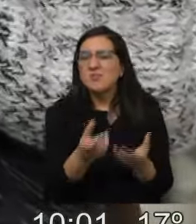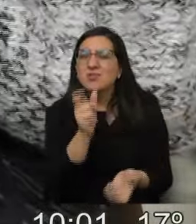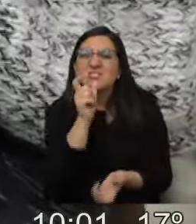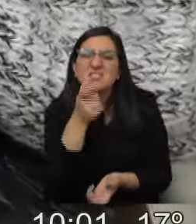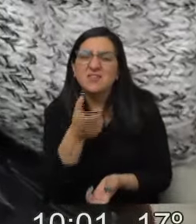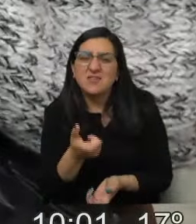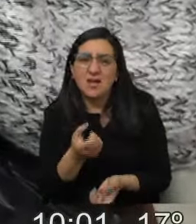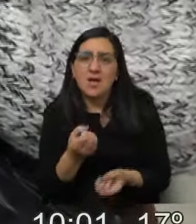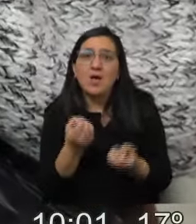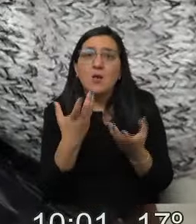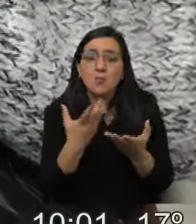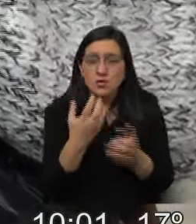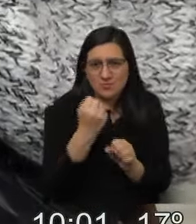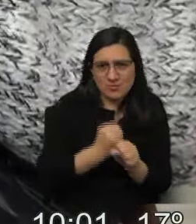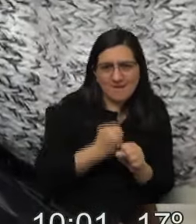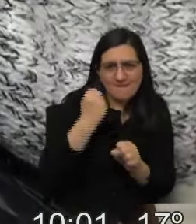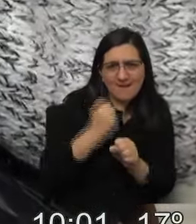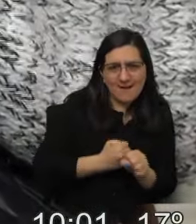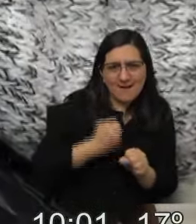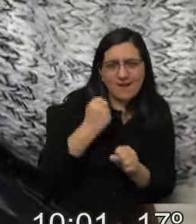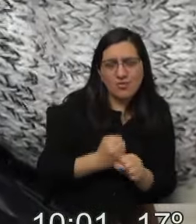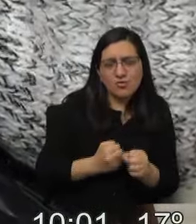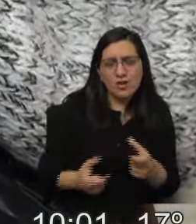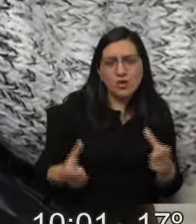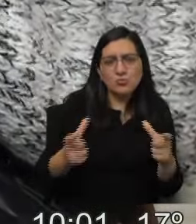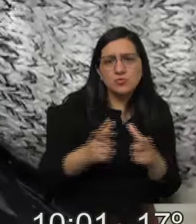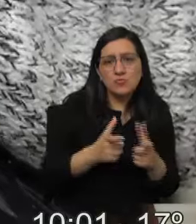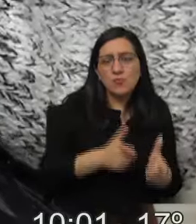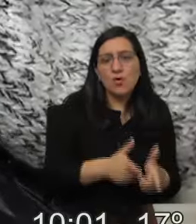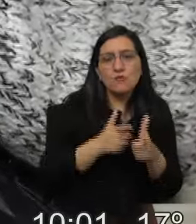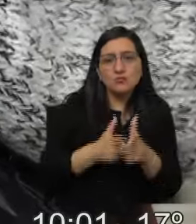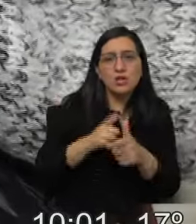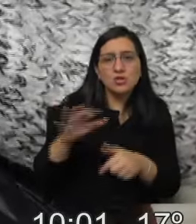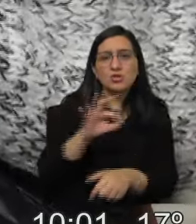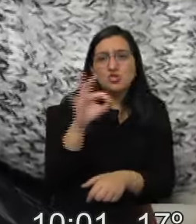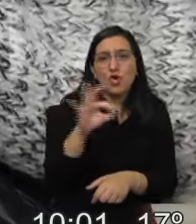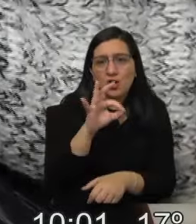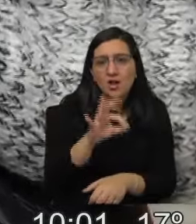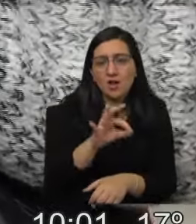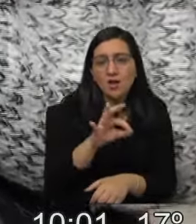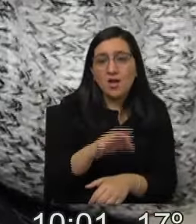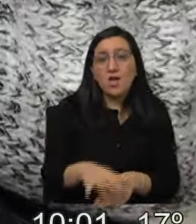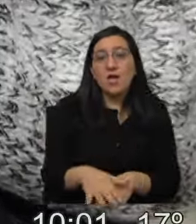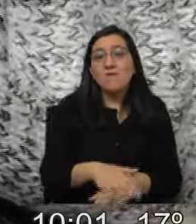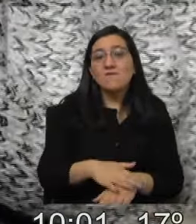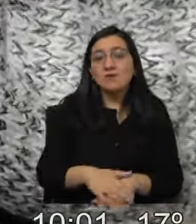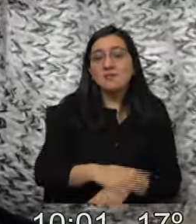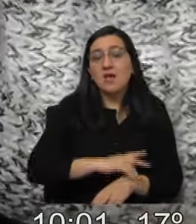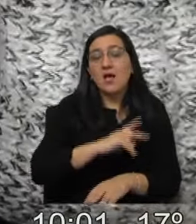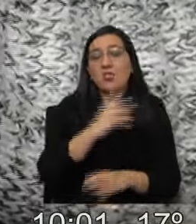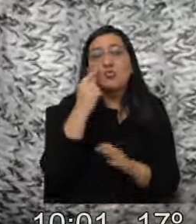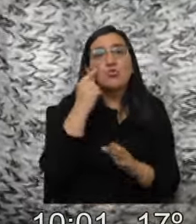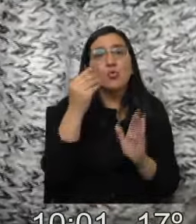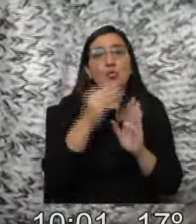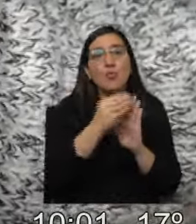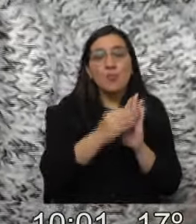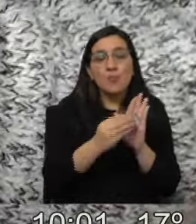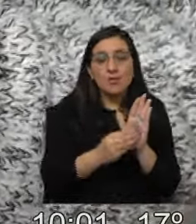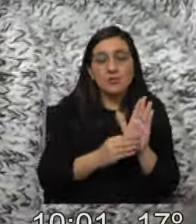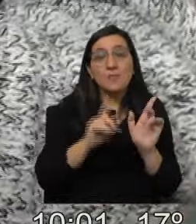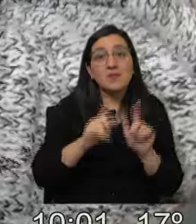roto? Porque hemos trabajado desde la Comisión por los Fusilados de Soca en base a documentos y